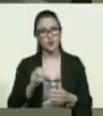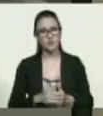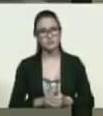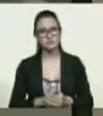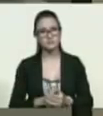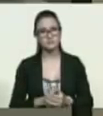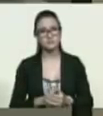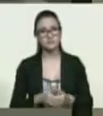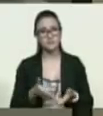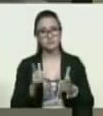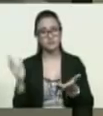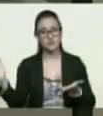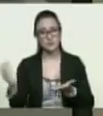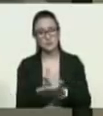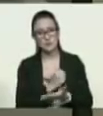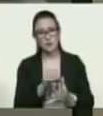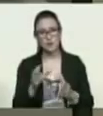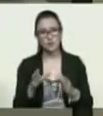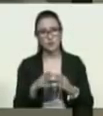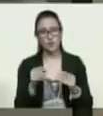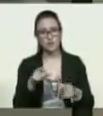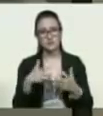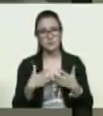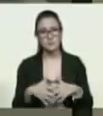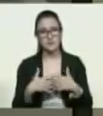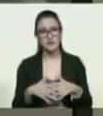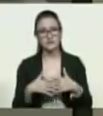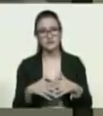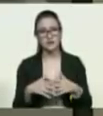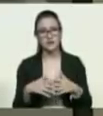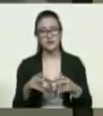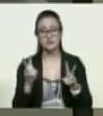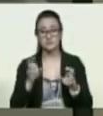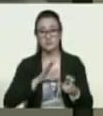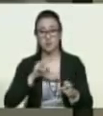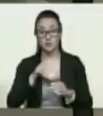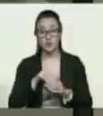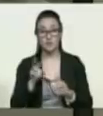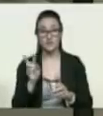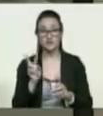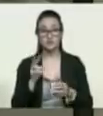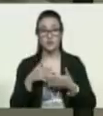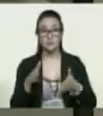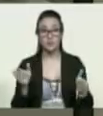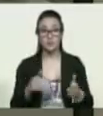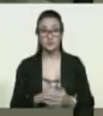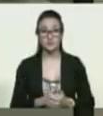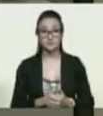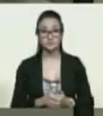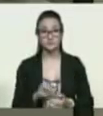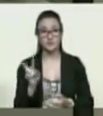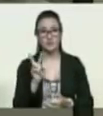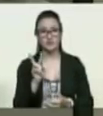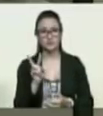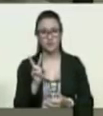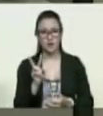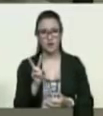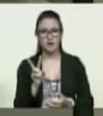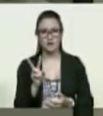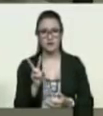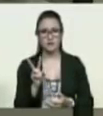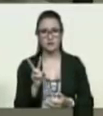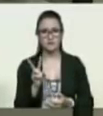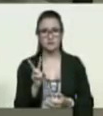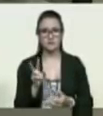embargo de bienes y activos de esa compañía, de titularidad pública venezolana. ¿Cree usted que Venezuela va a ser capaz